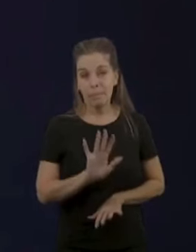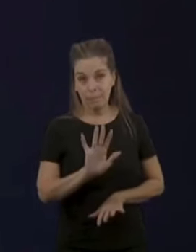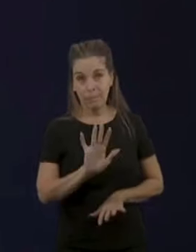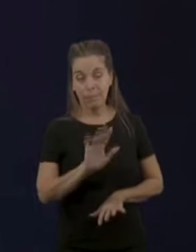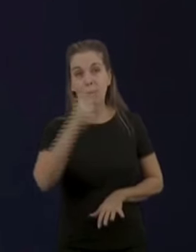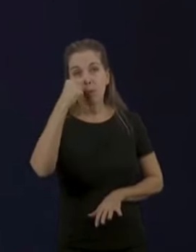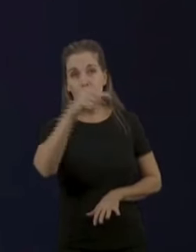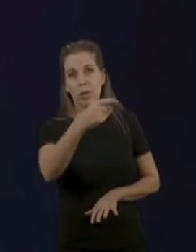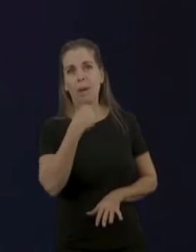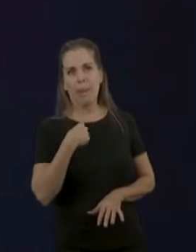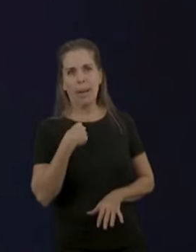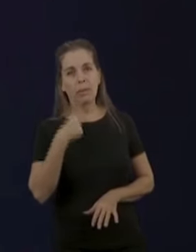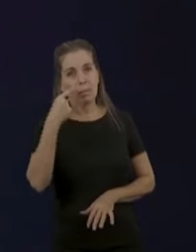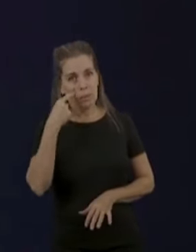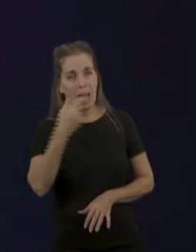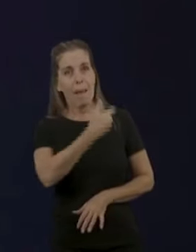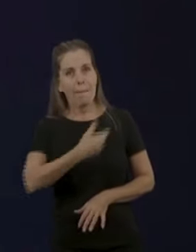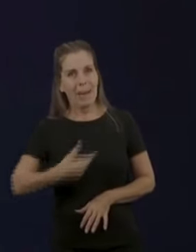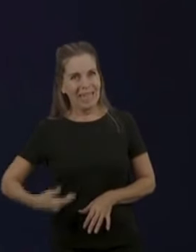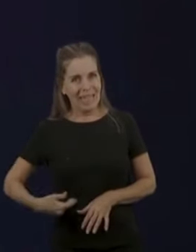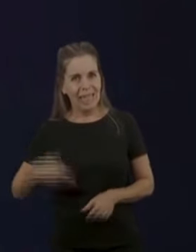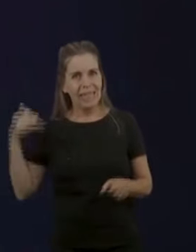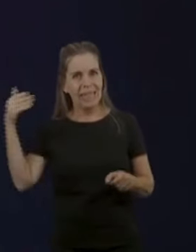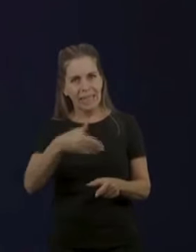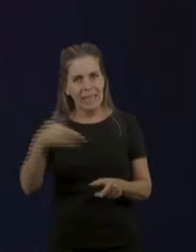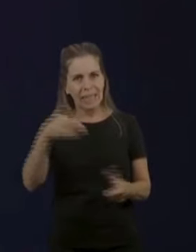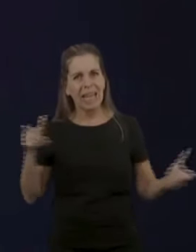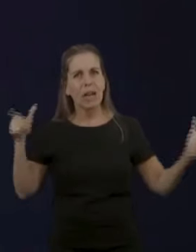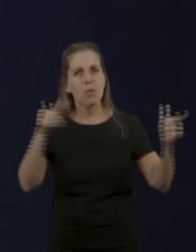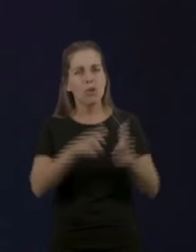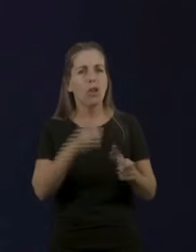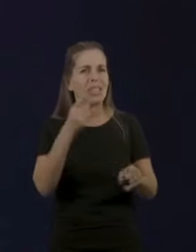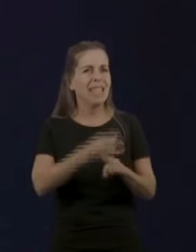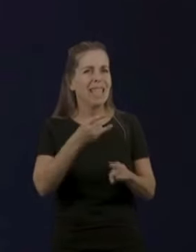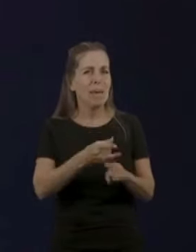el presidente no asiste a todas las reuniones de gabinete eh